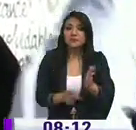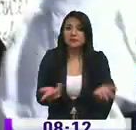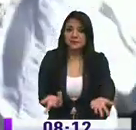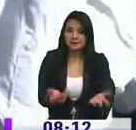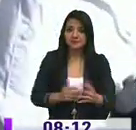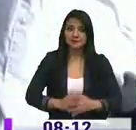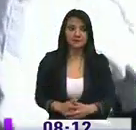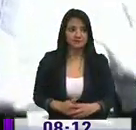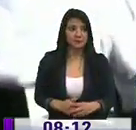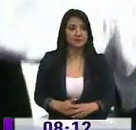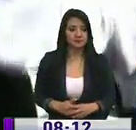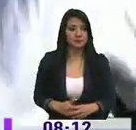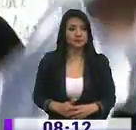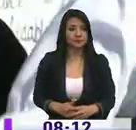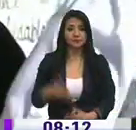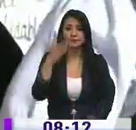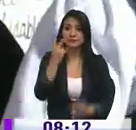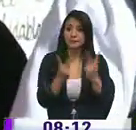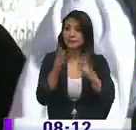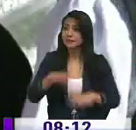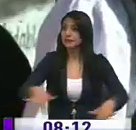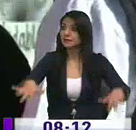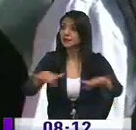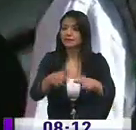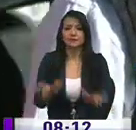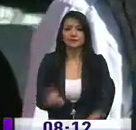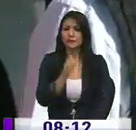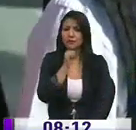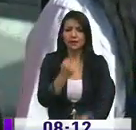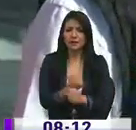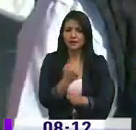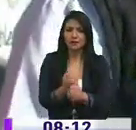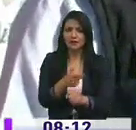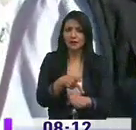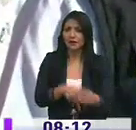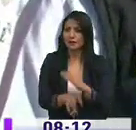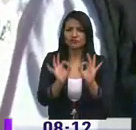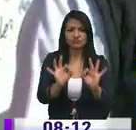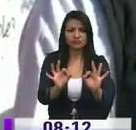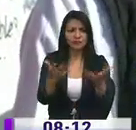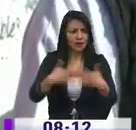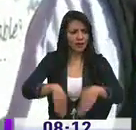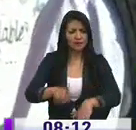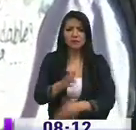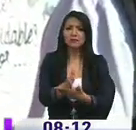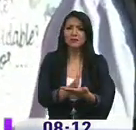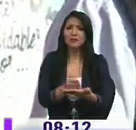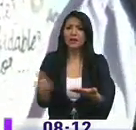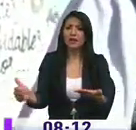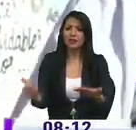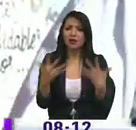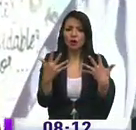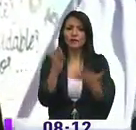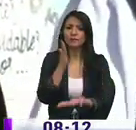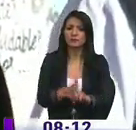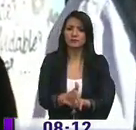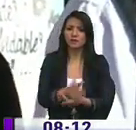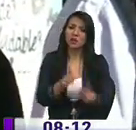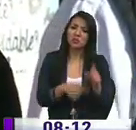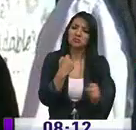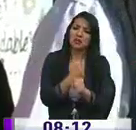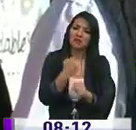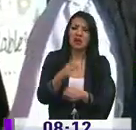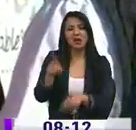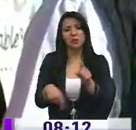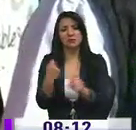si nosotros podemos visitar el lugar, está todavía en trabajos. No se ha terminado, está a la mitad, la obra está detenida, días se trabaja, días